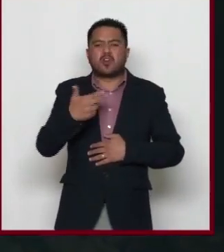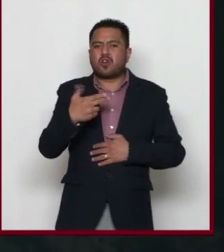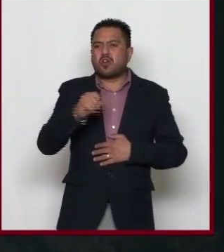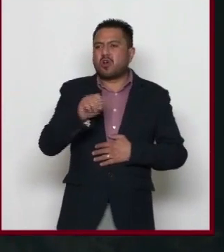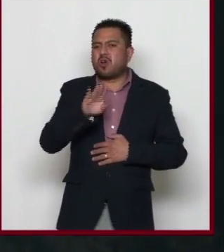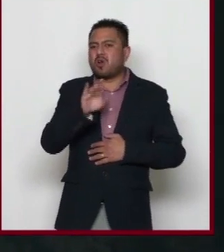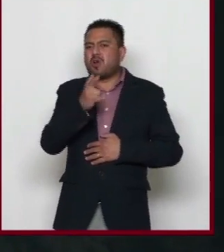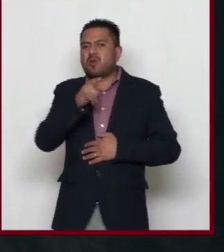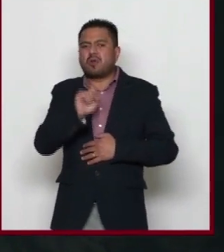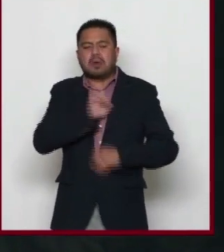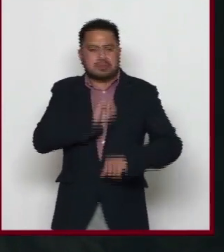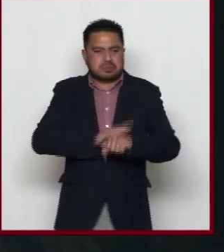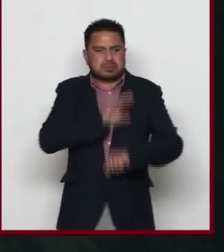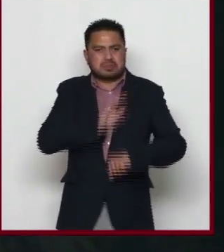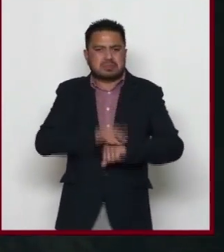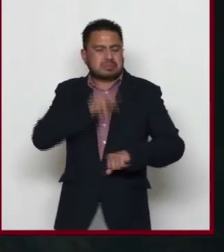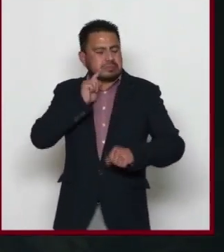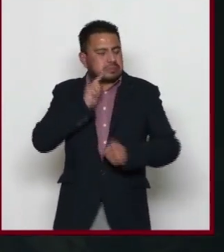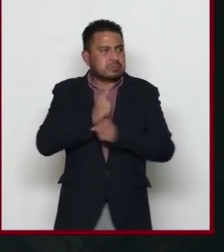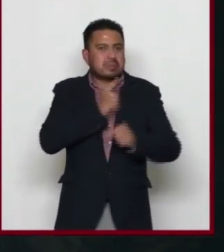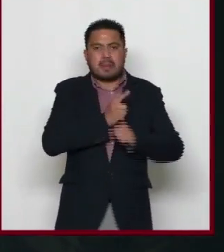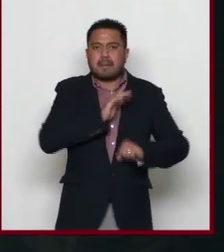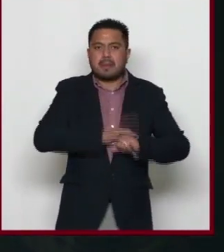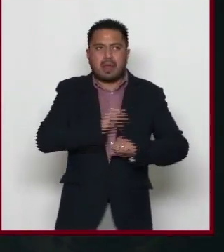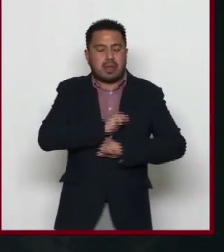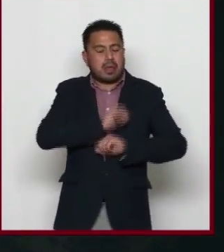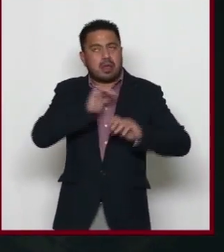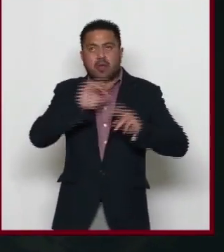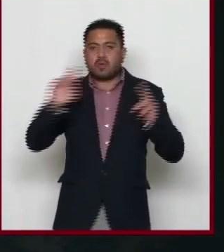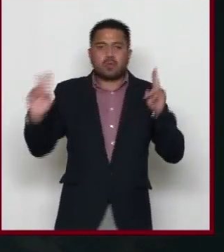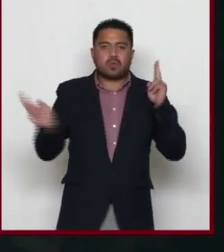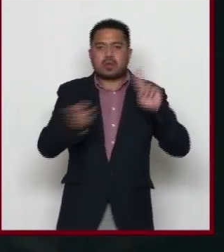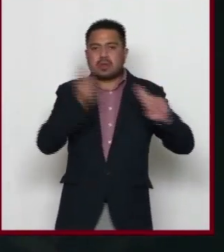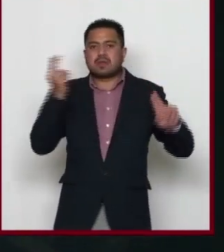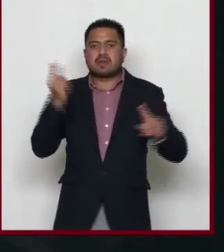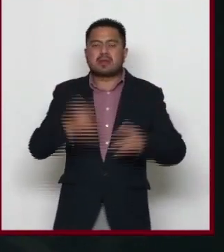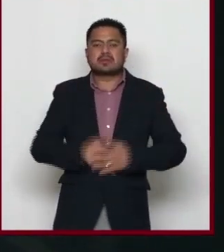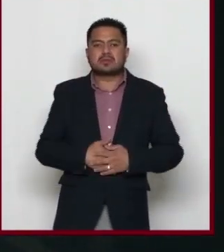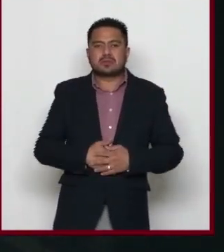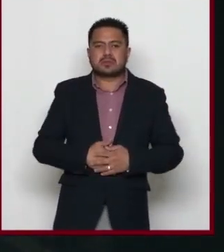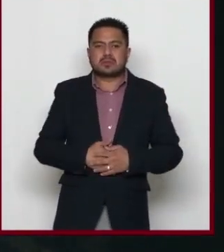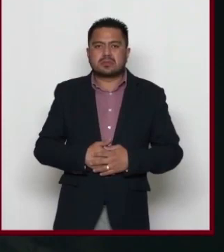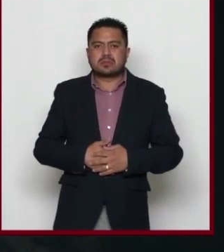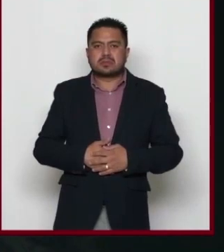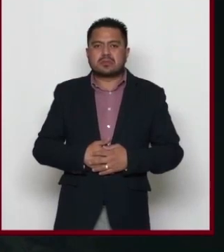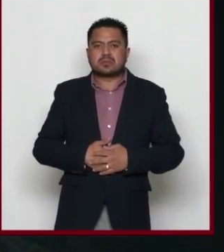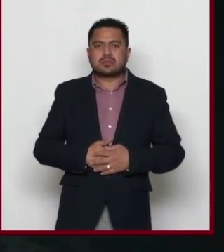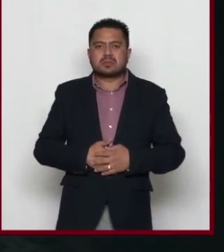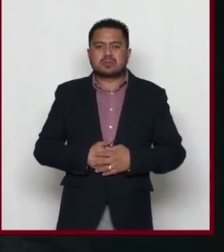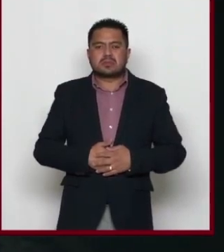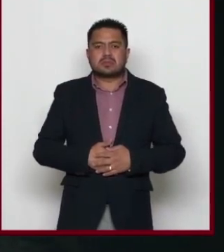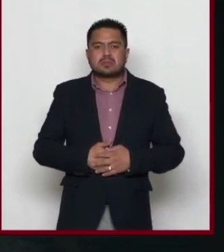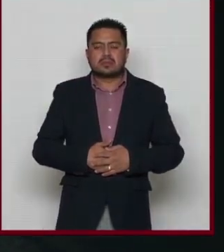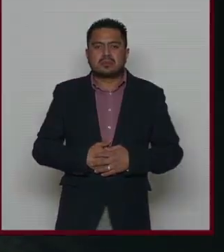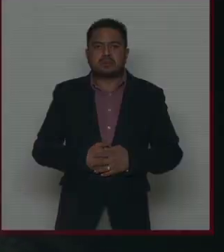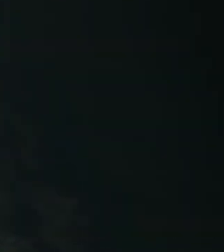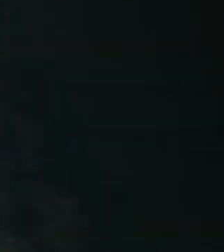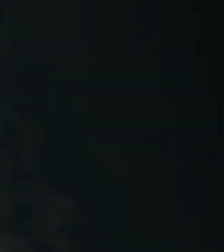Tierra, como el famosísimo Hubble, que nos ha permitido ver lo más increíble de nuestro universo.